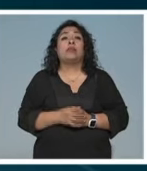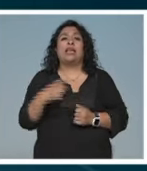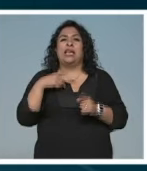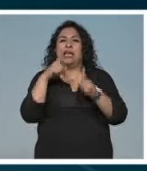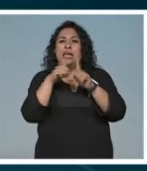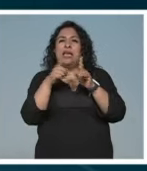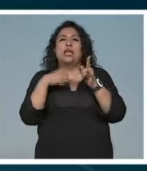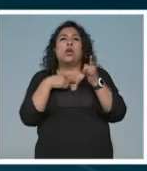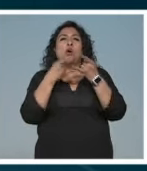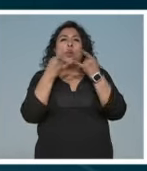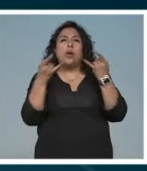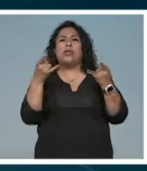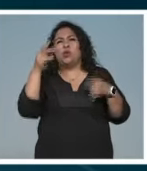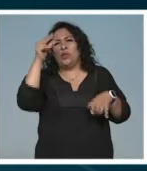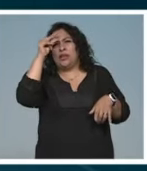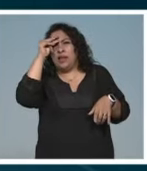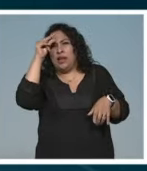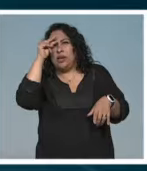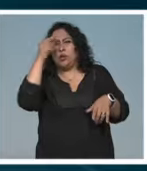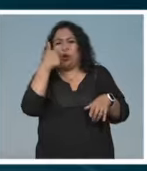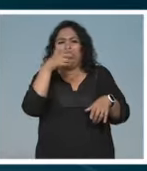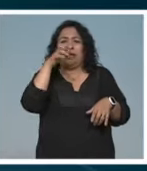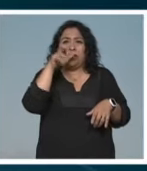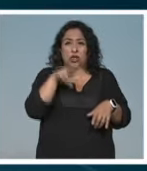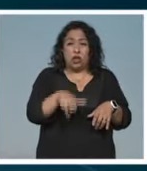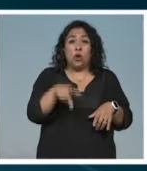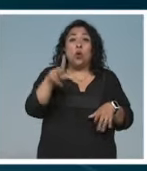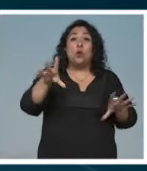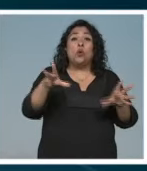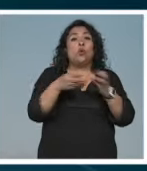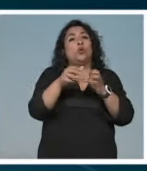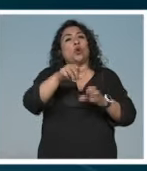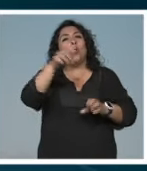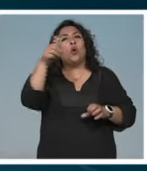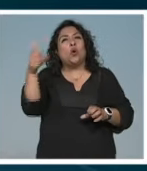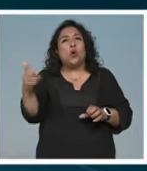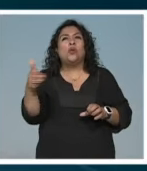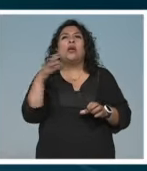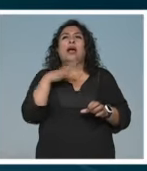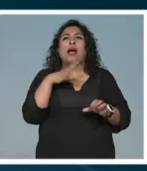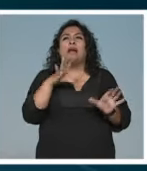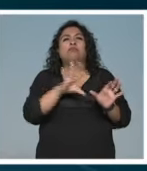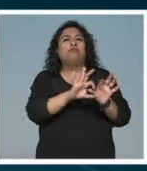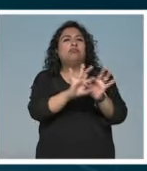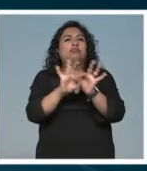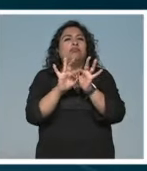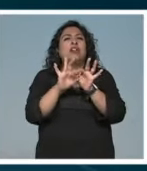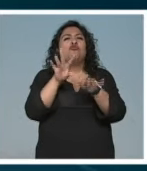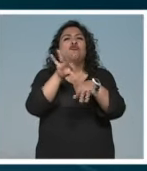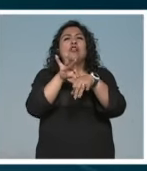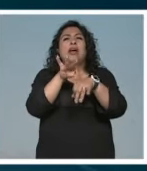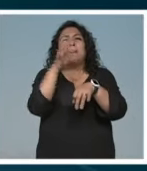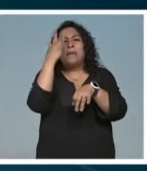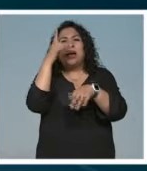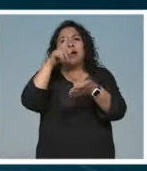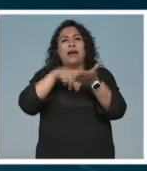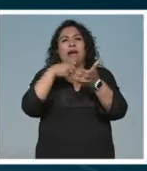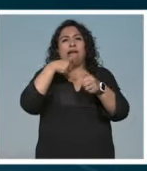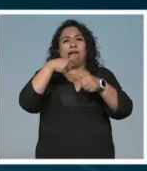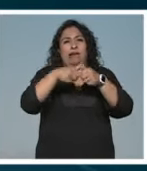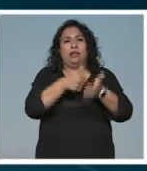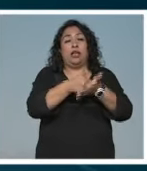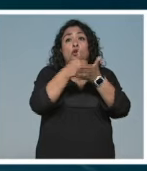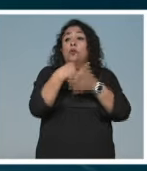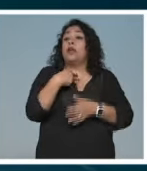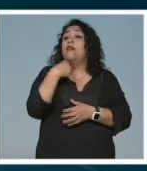Crítico, cuentista, intelectual y guionista. Junto con otros, hilvanó el universo del realismo mágico desde las letras. Un hombre